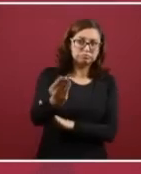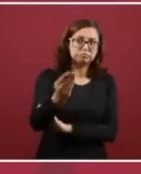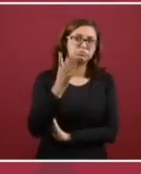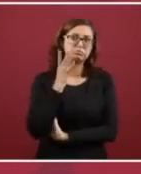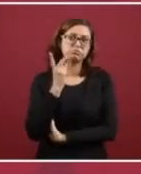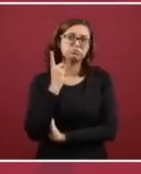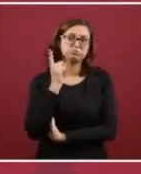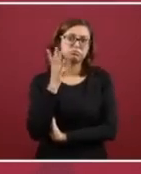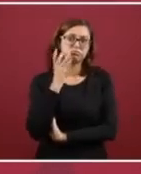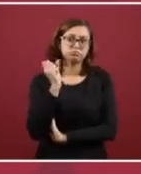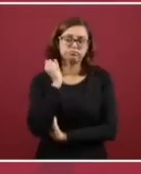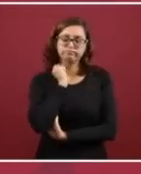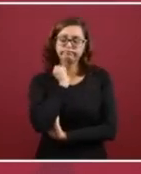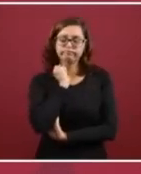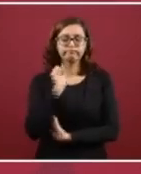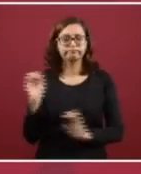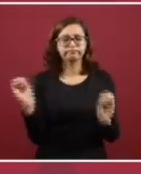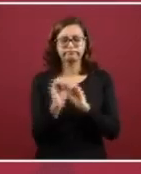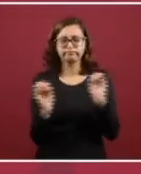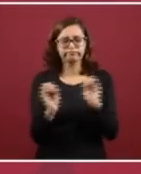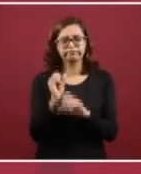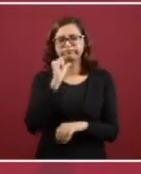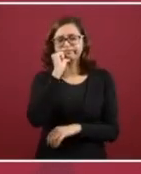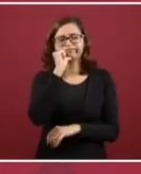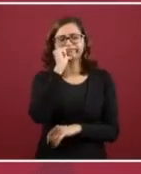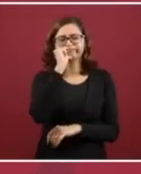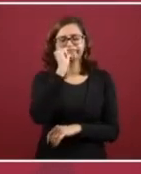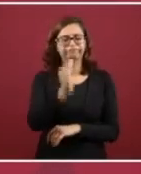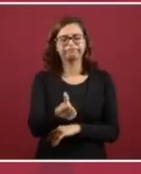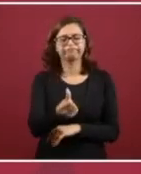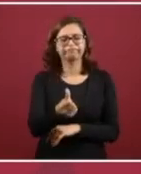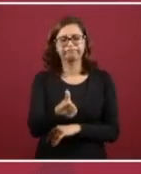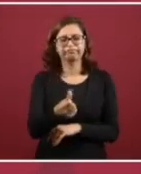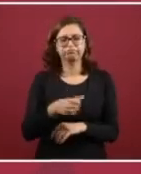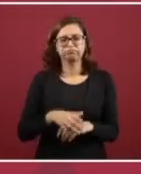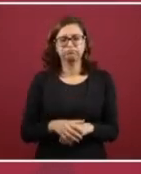ni porque tengamos